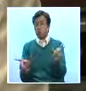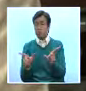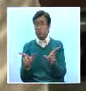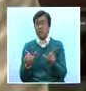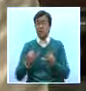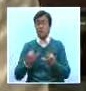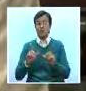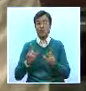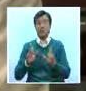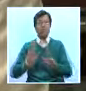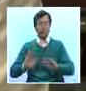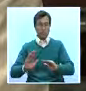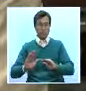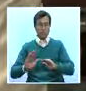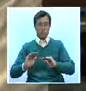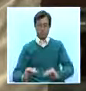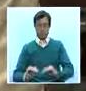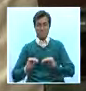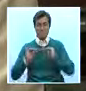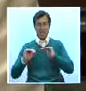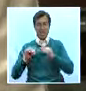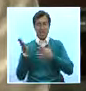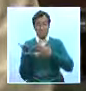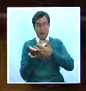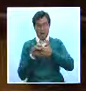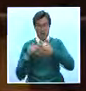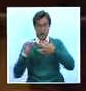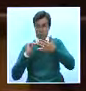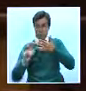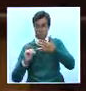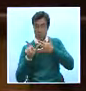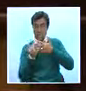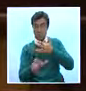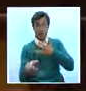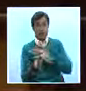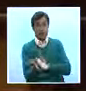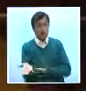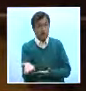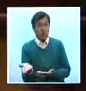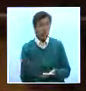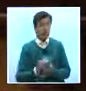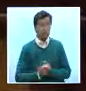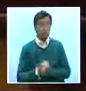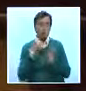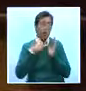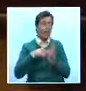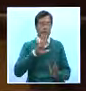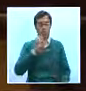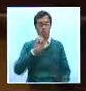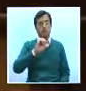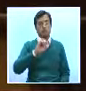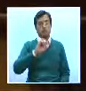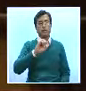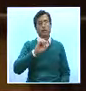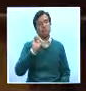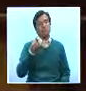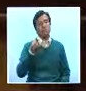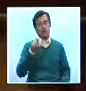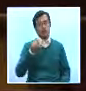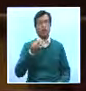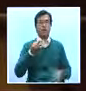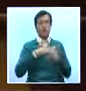media y de un segmento de la clase pudiente? En el ejemplo que pusimos, $50,000 de una herencia que reciben